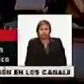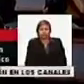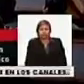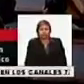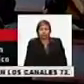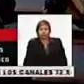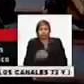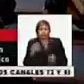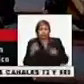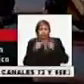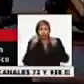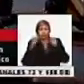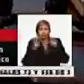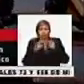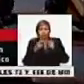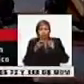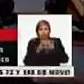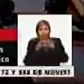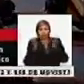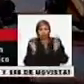para inaugurar el evento,